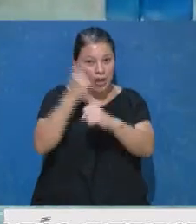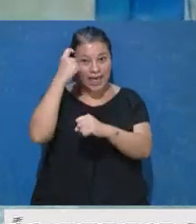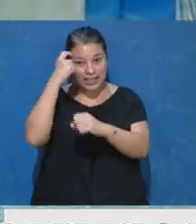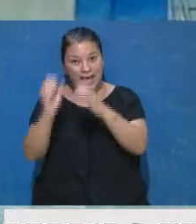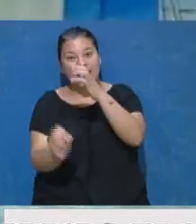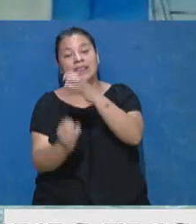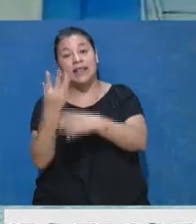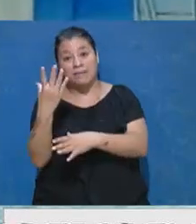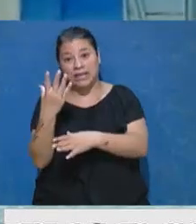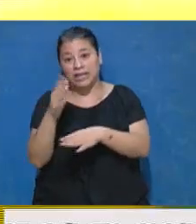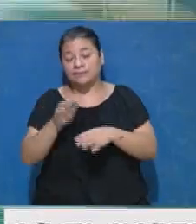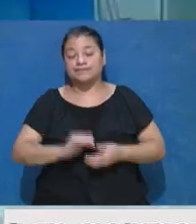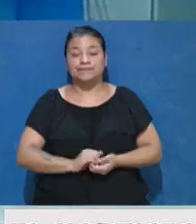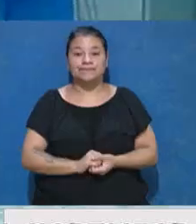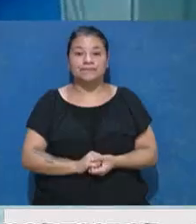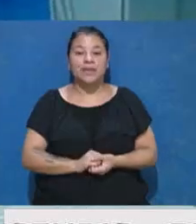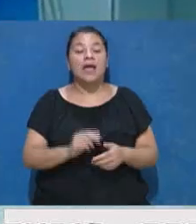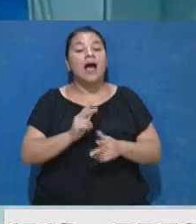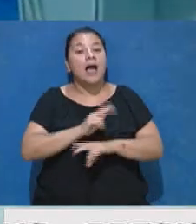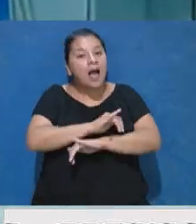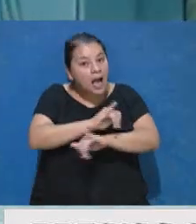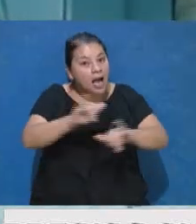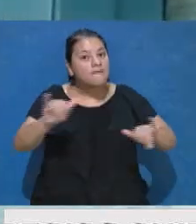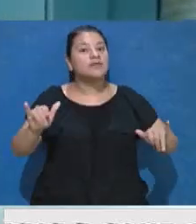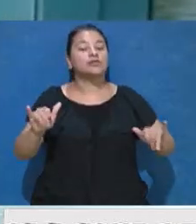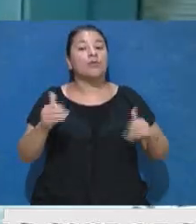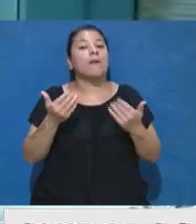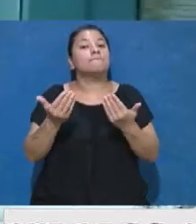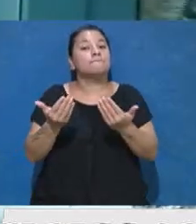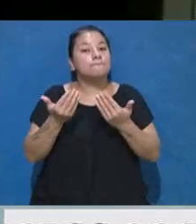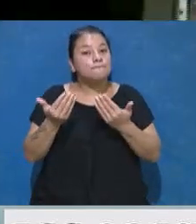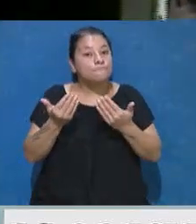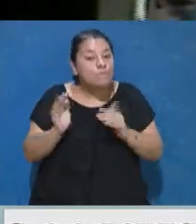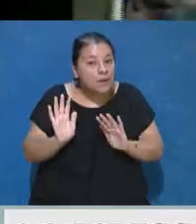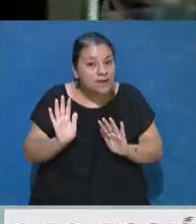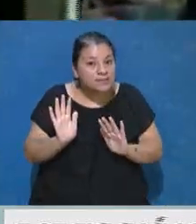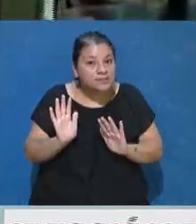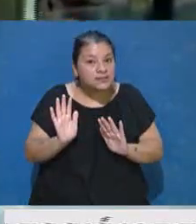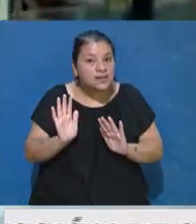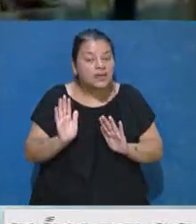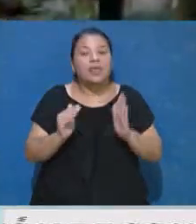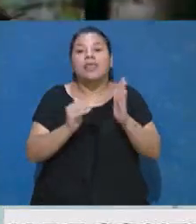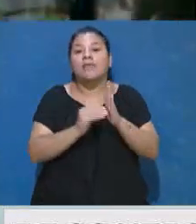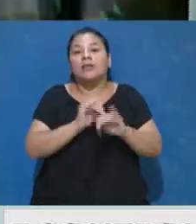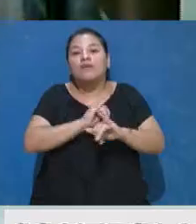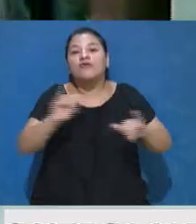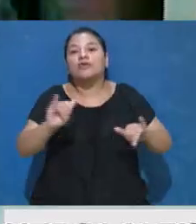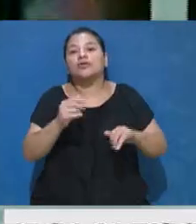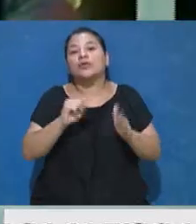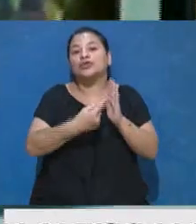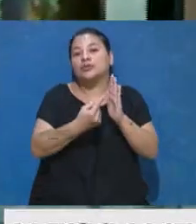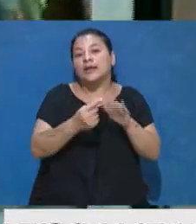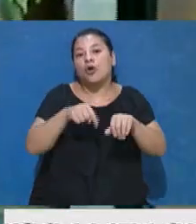de 8 a 10 digo esto porque es muy probable que impregnado por la información de buenos aires- aparezca otro horario